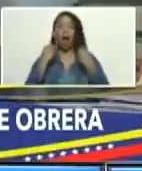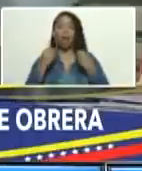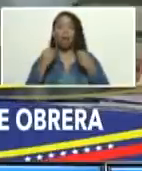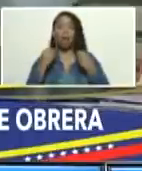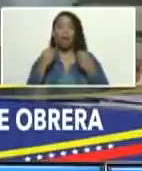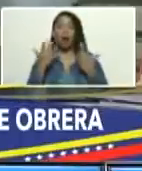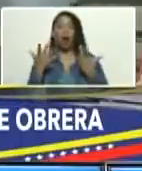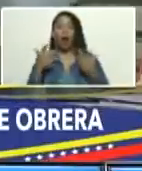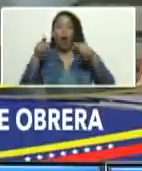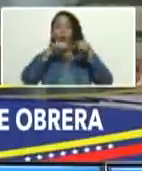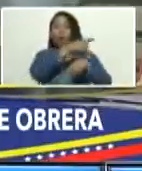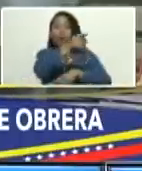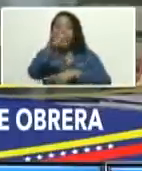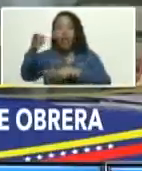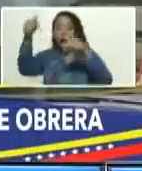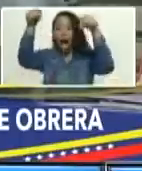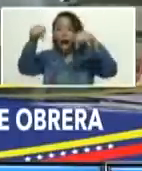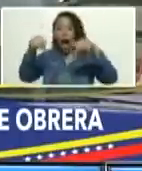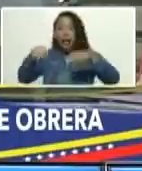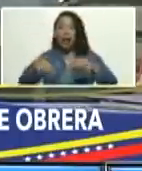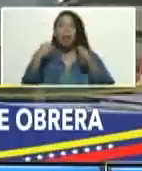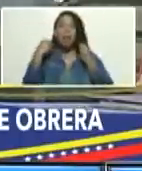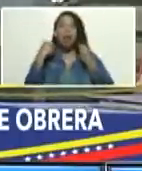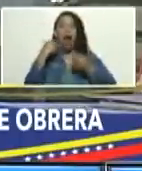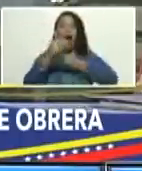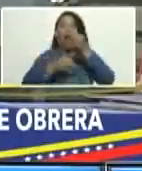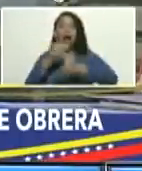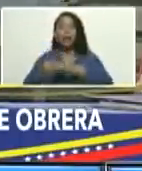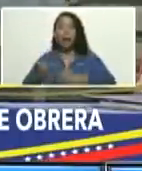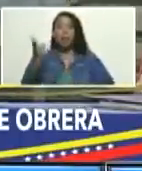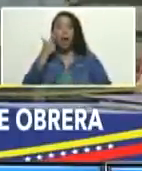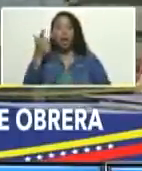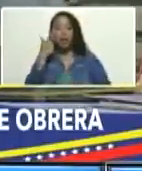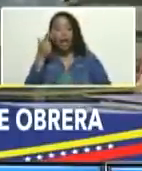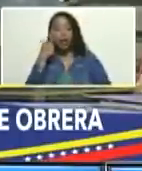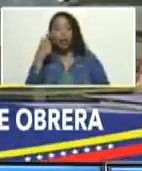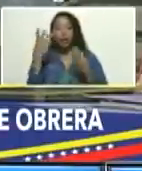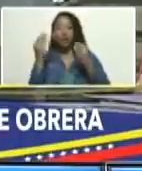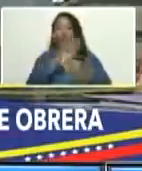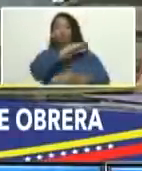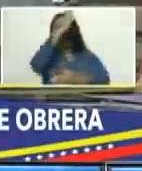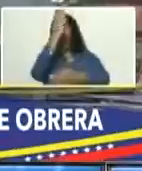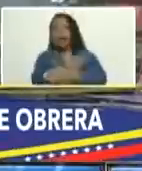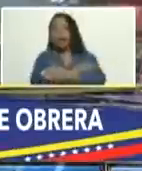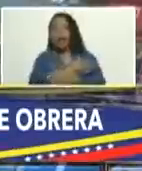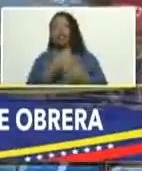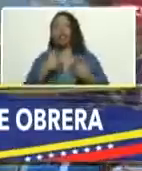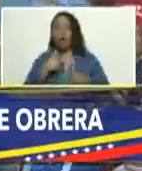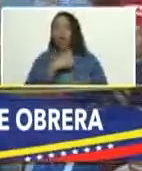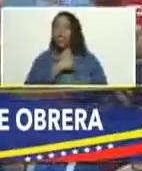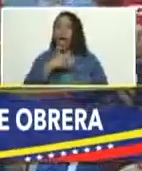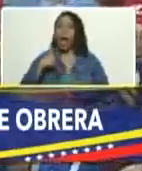obrera, para garantizarlo con mucha fuerza. Yo quisiera